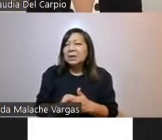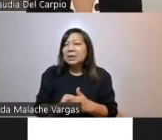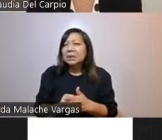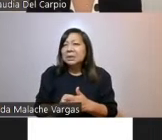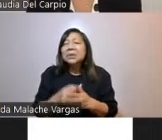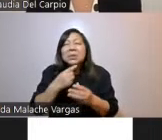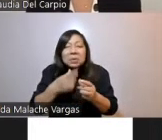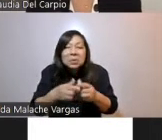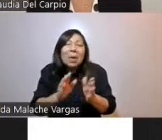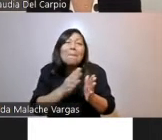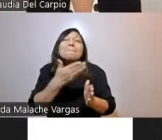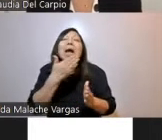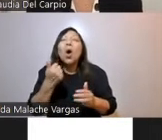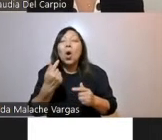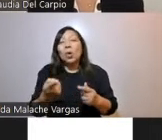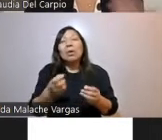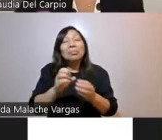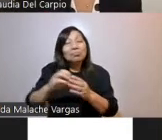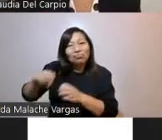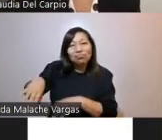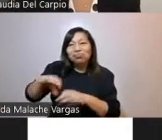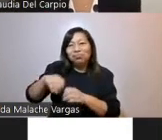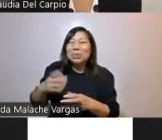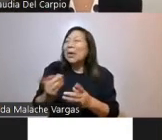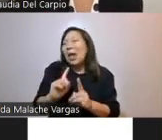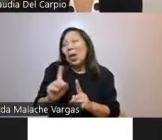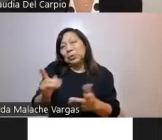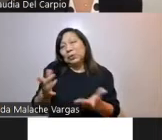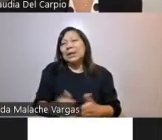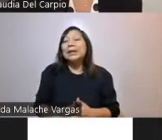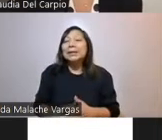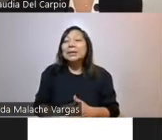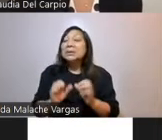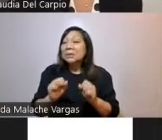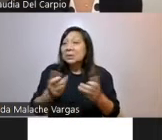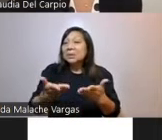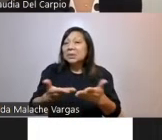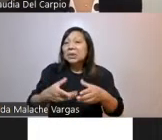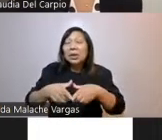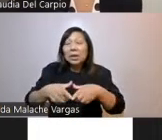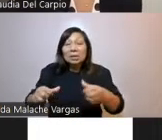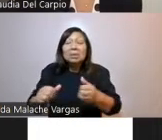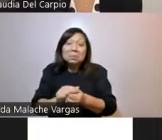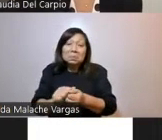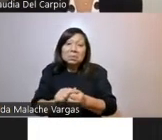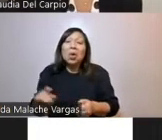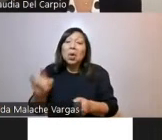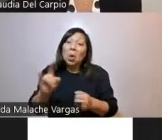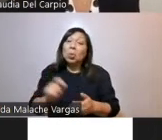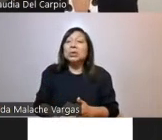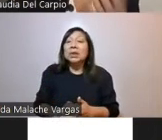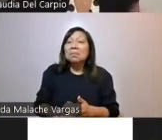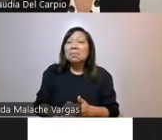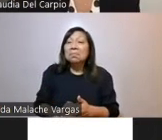toallas higiénicas o tampones descartables que usaríamos. Existen también las toallas de algodón lavables o reutilizables, que